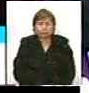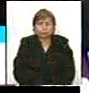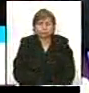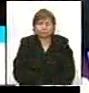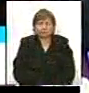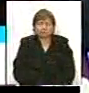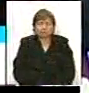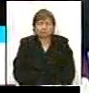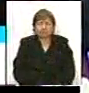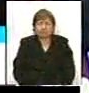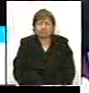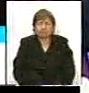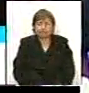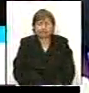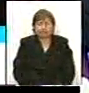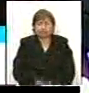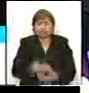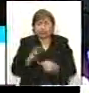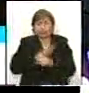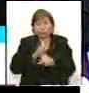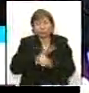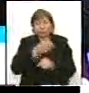tener solvencia?